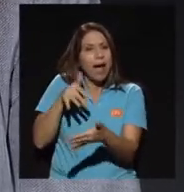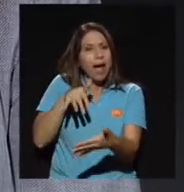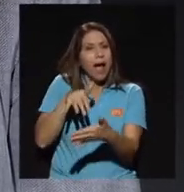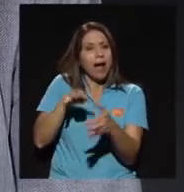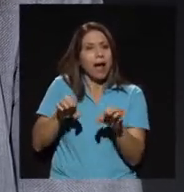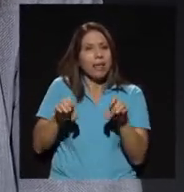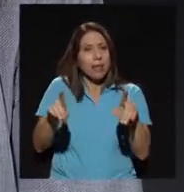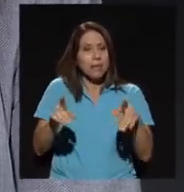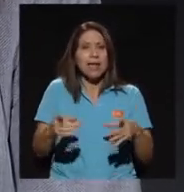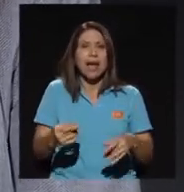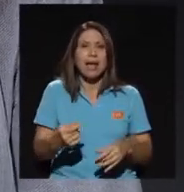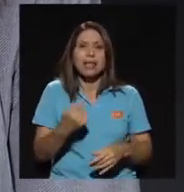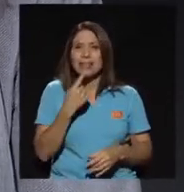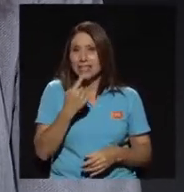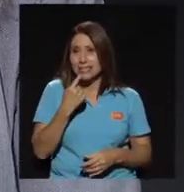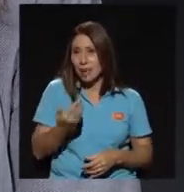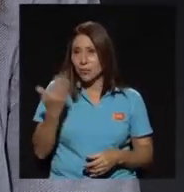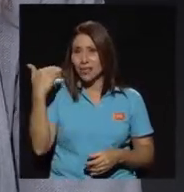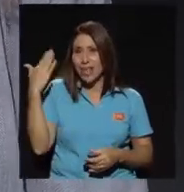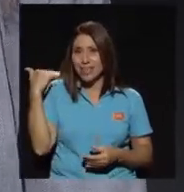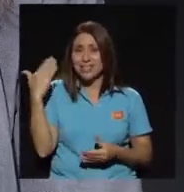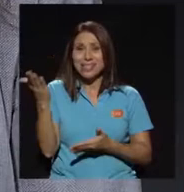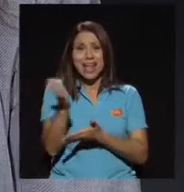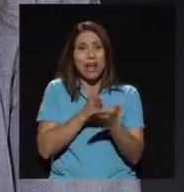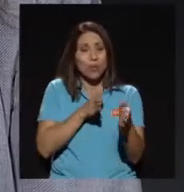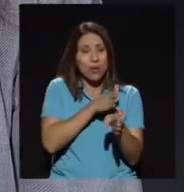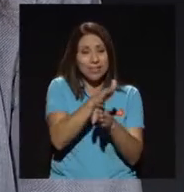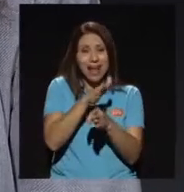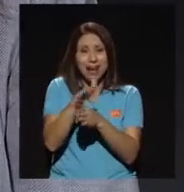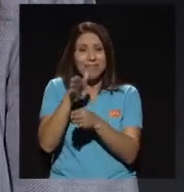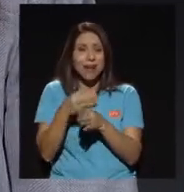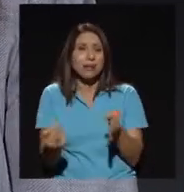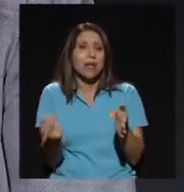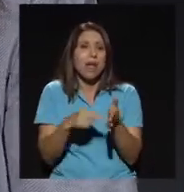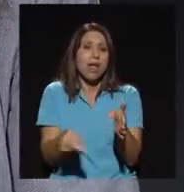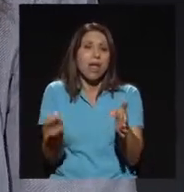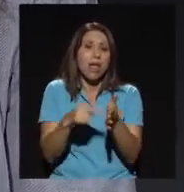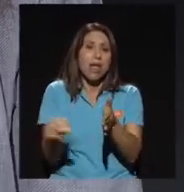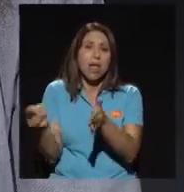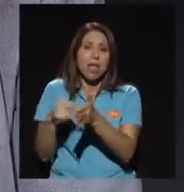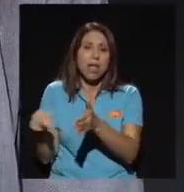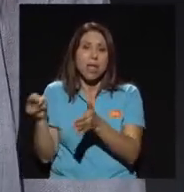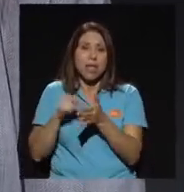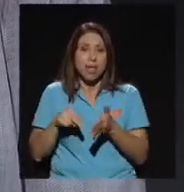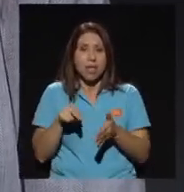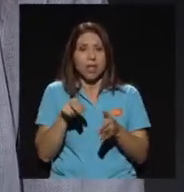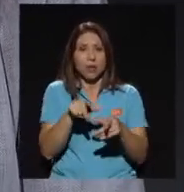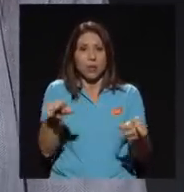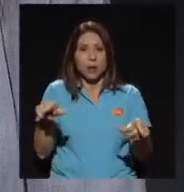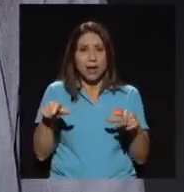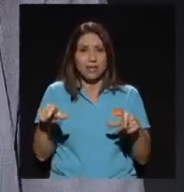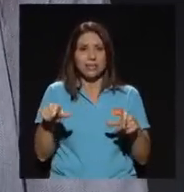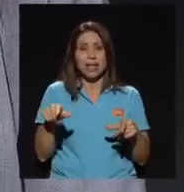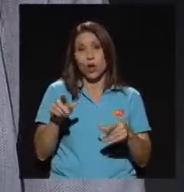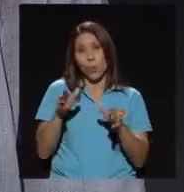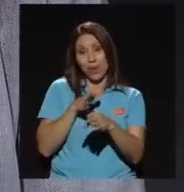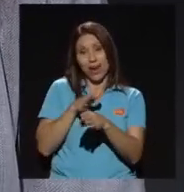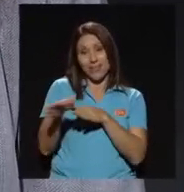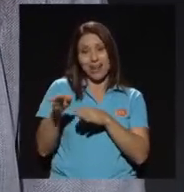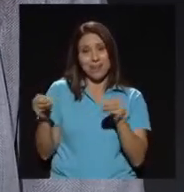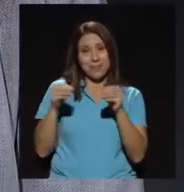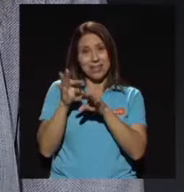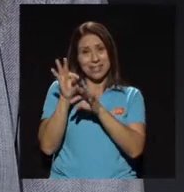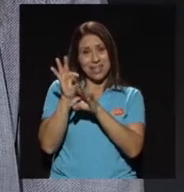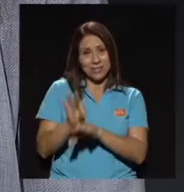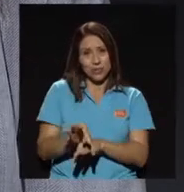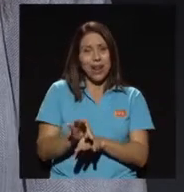una redundancia de oferta en algunas carreras, digamos, más tradicionales, con las que arrancaron la oferta académica en las